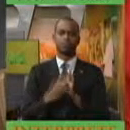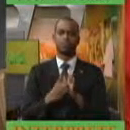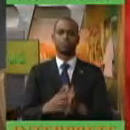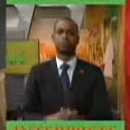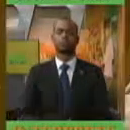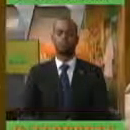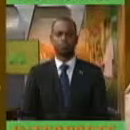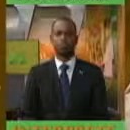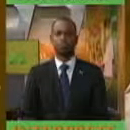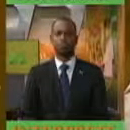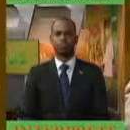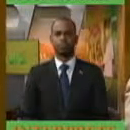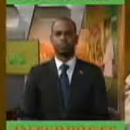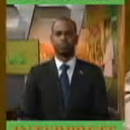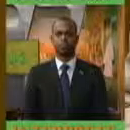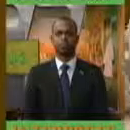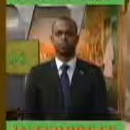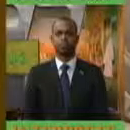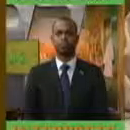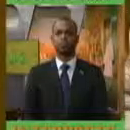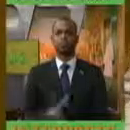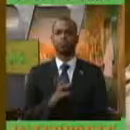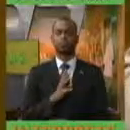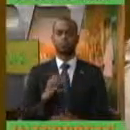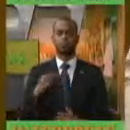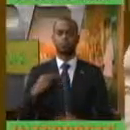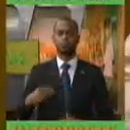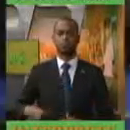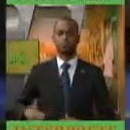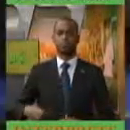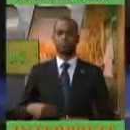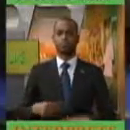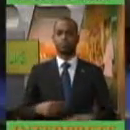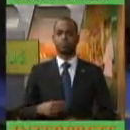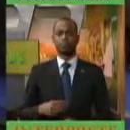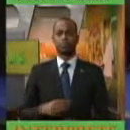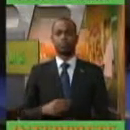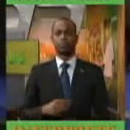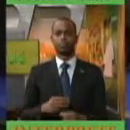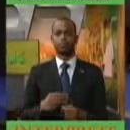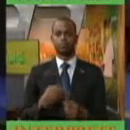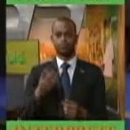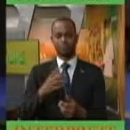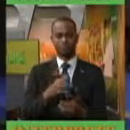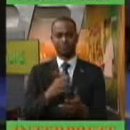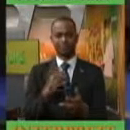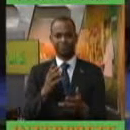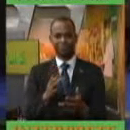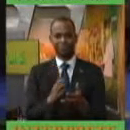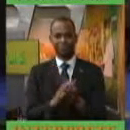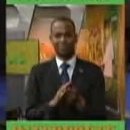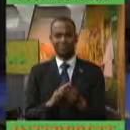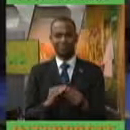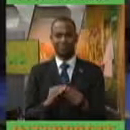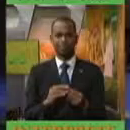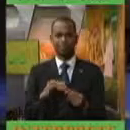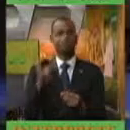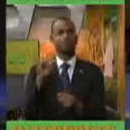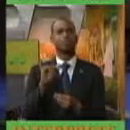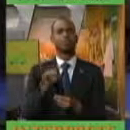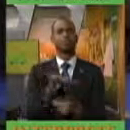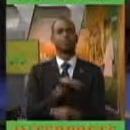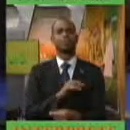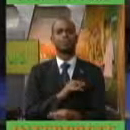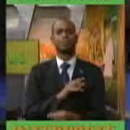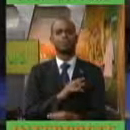discapacidad. Excelente. Bien, imagino. ¿Quieres ya culminar, cerrar con broche de oro? Esta parte